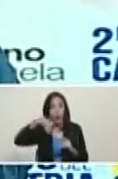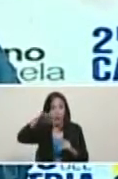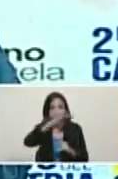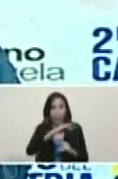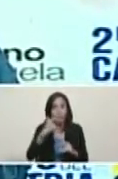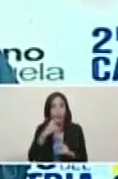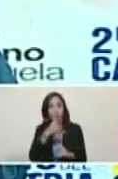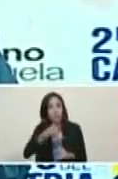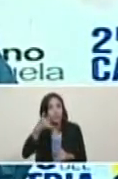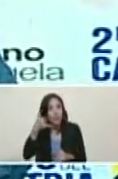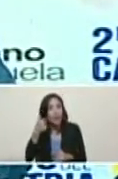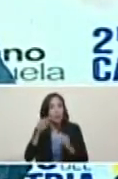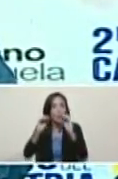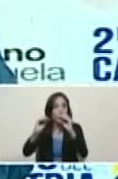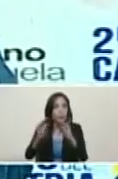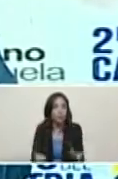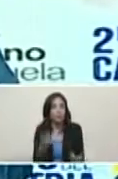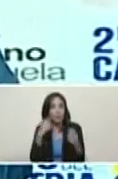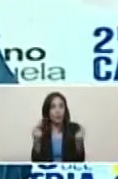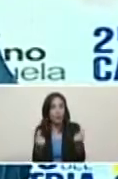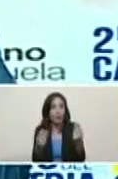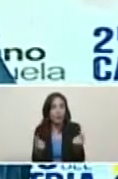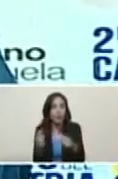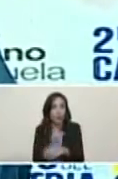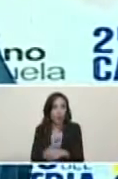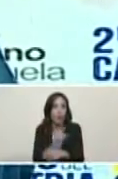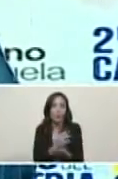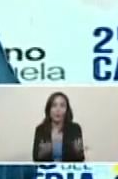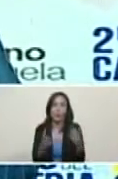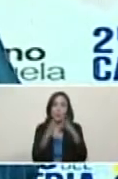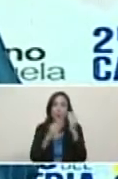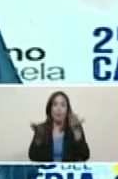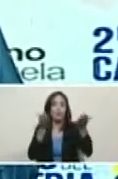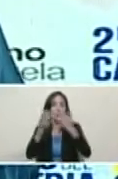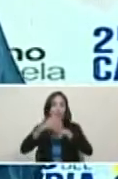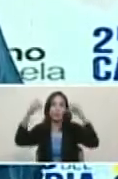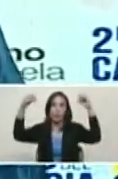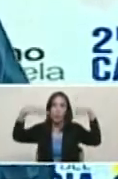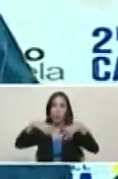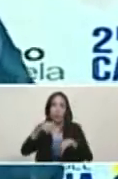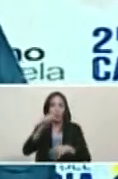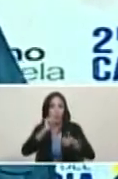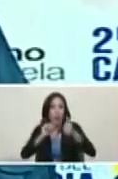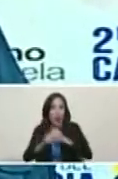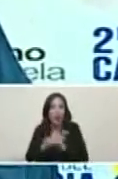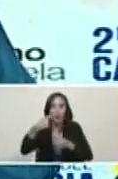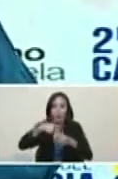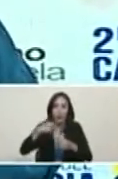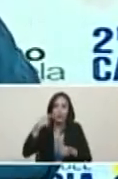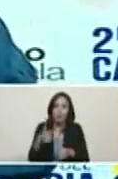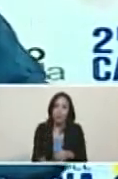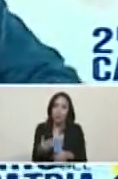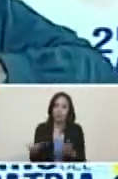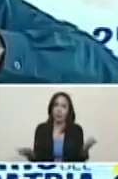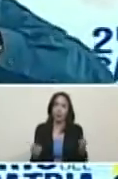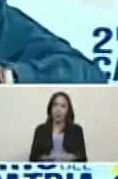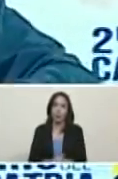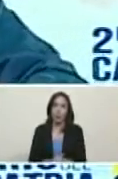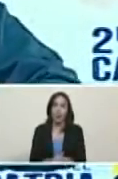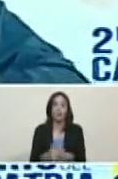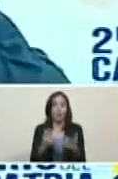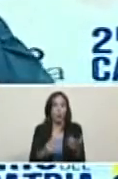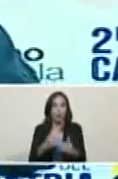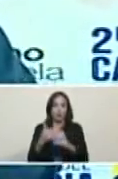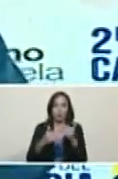lo diga y luche porque se le garanticen su servicio. Las luchas verdaderas del pueblo tienen que ser para